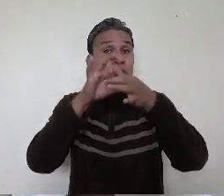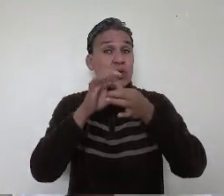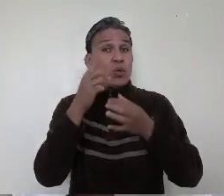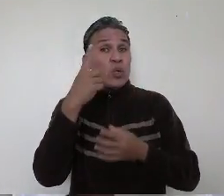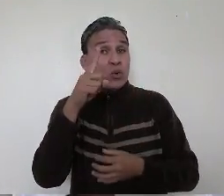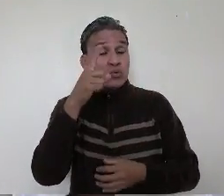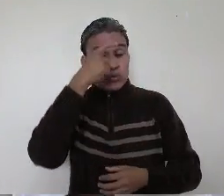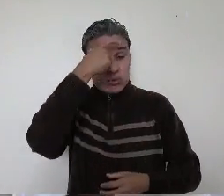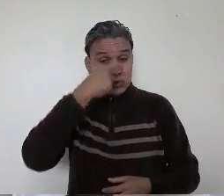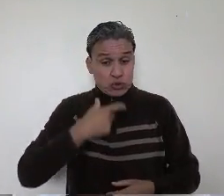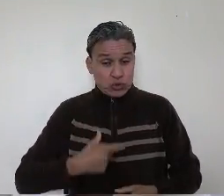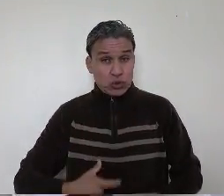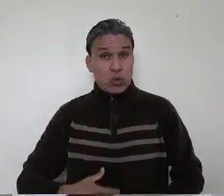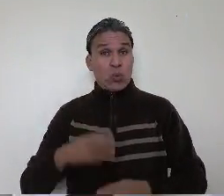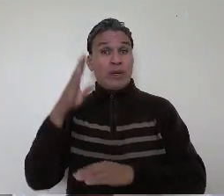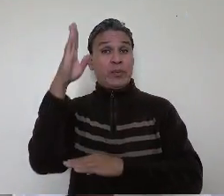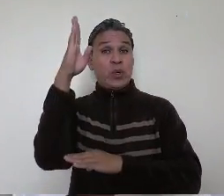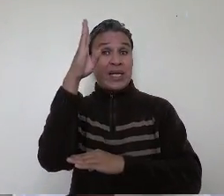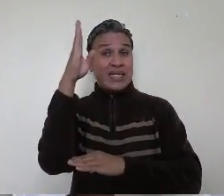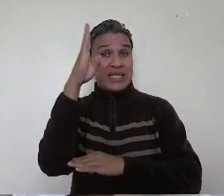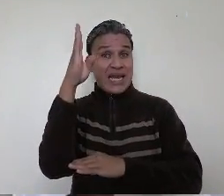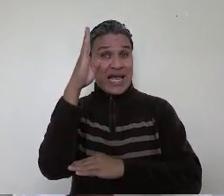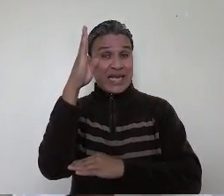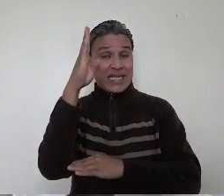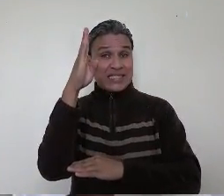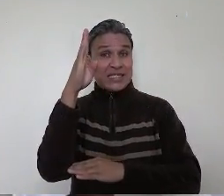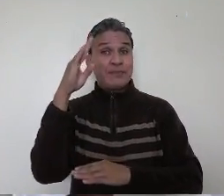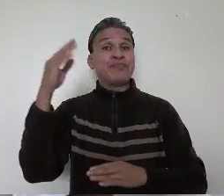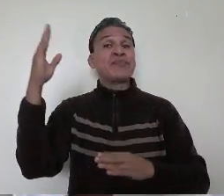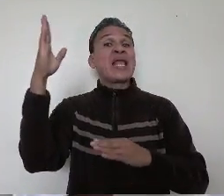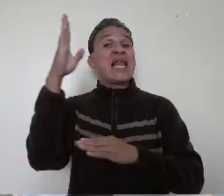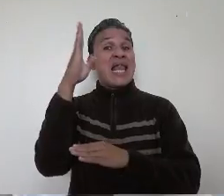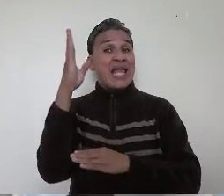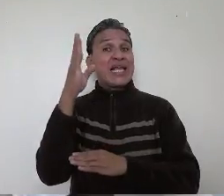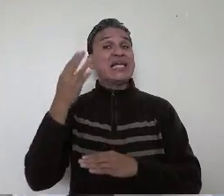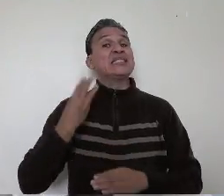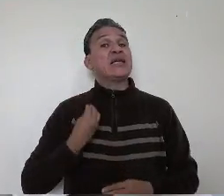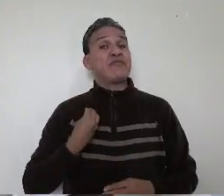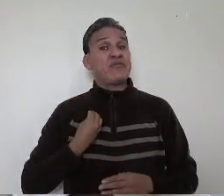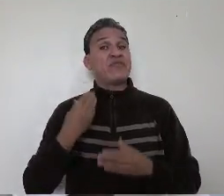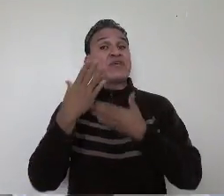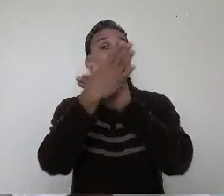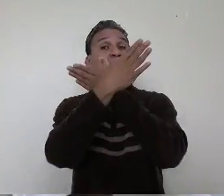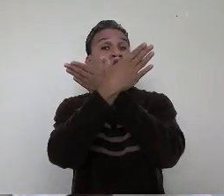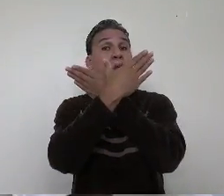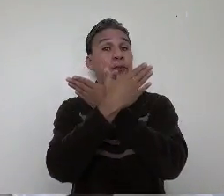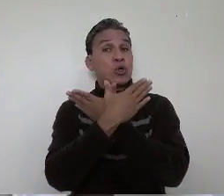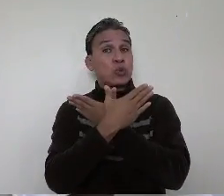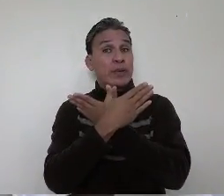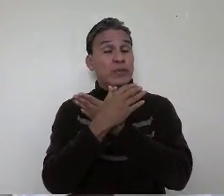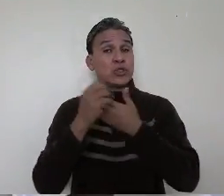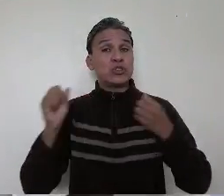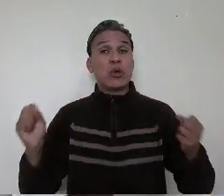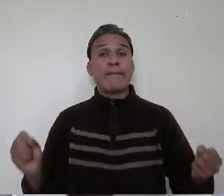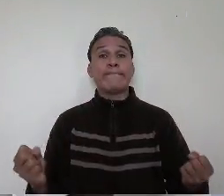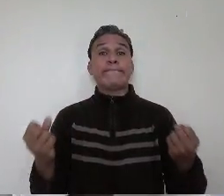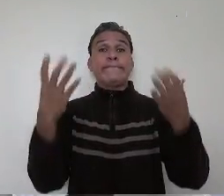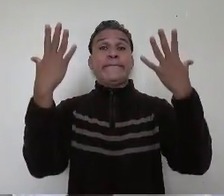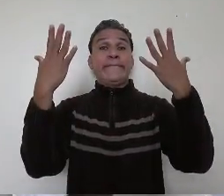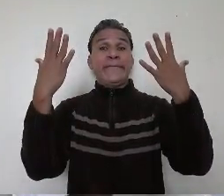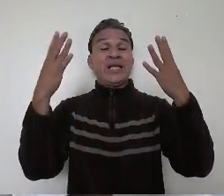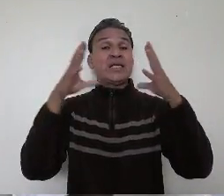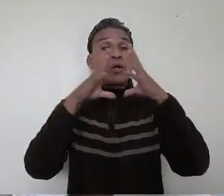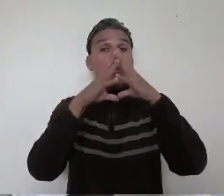Iglesia. Esta Iglesia, vivificada por tu Espíritu, resplandece como signo de la unidad de todos los